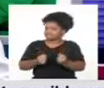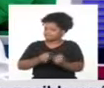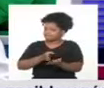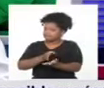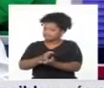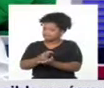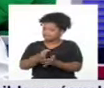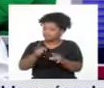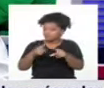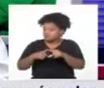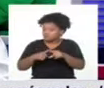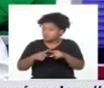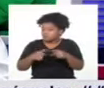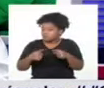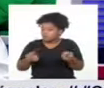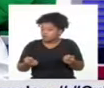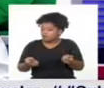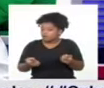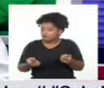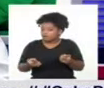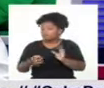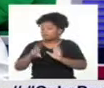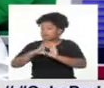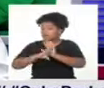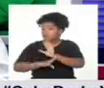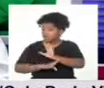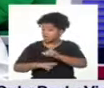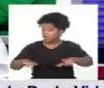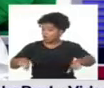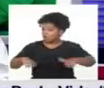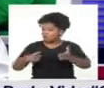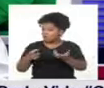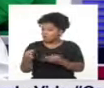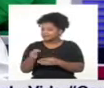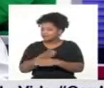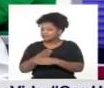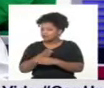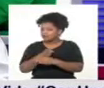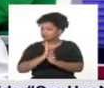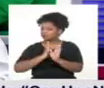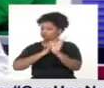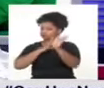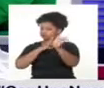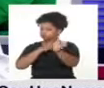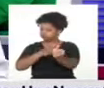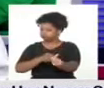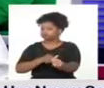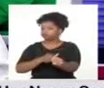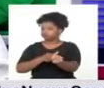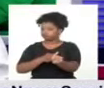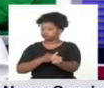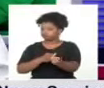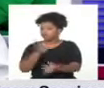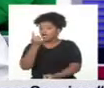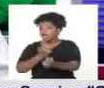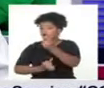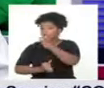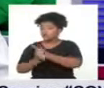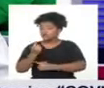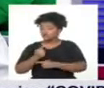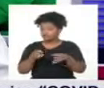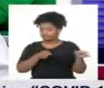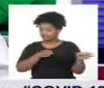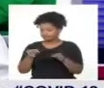porque es la única forma. Incluso es la experiencia que han tenido algunos países que han abierto cuando han tenido